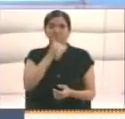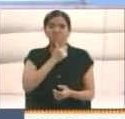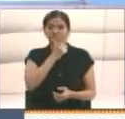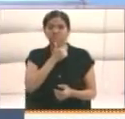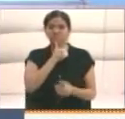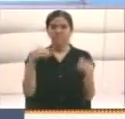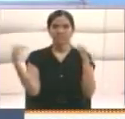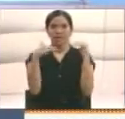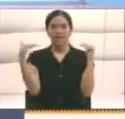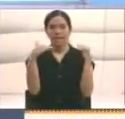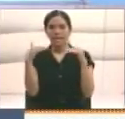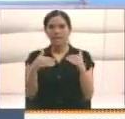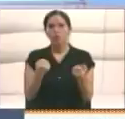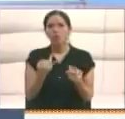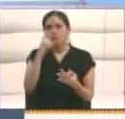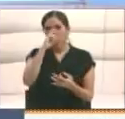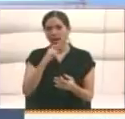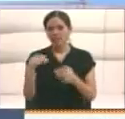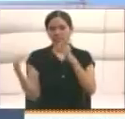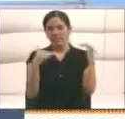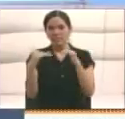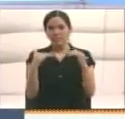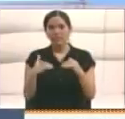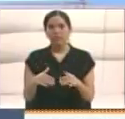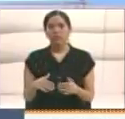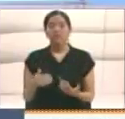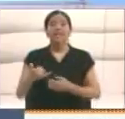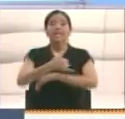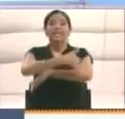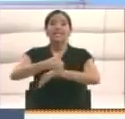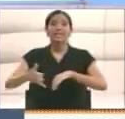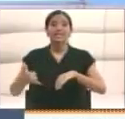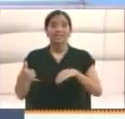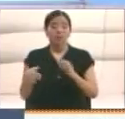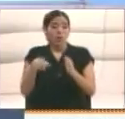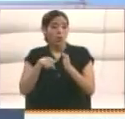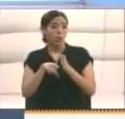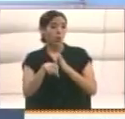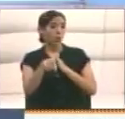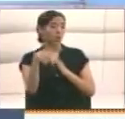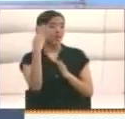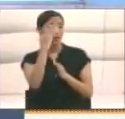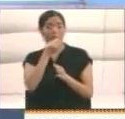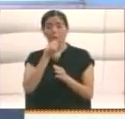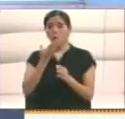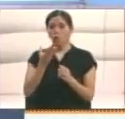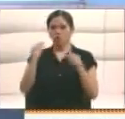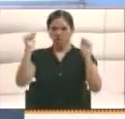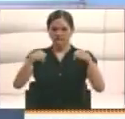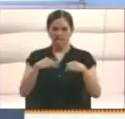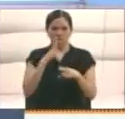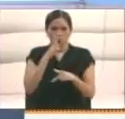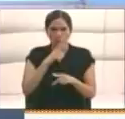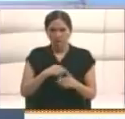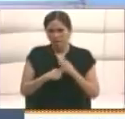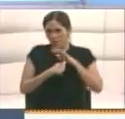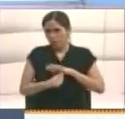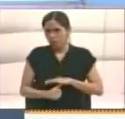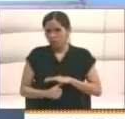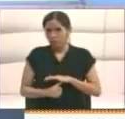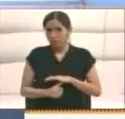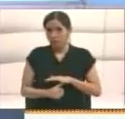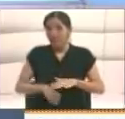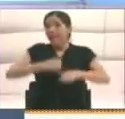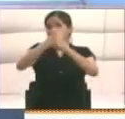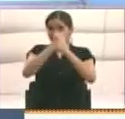guerra? Que pasando la frontera todo es color de rosa y aquí todo es color de hormiga. Que estaban esperando a los